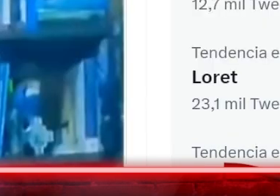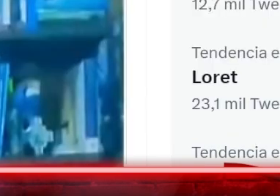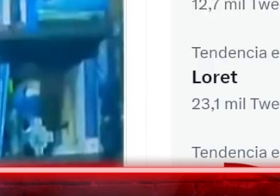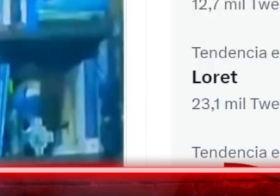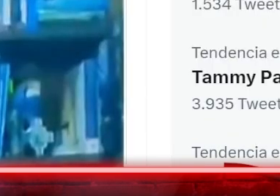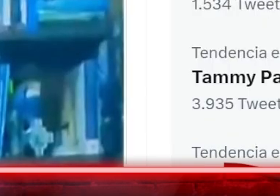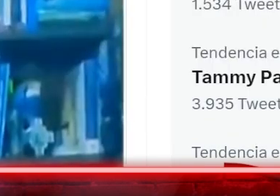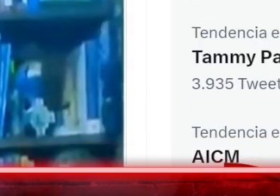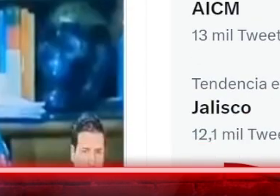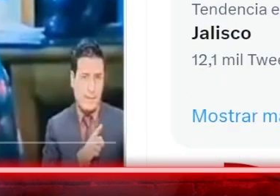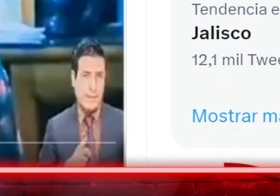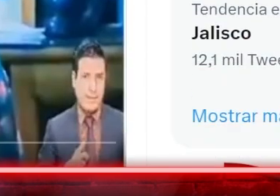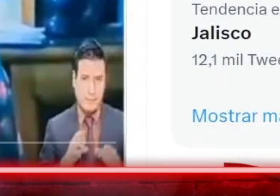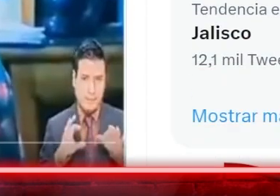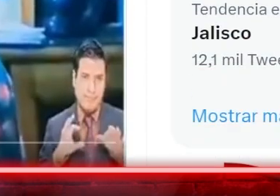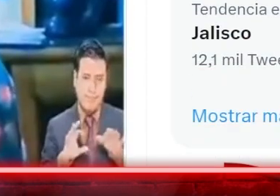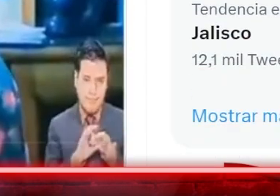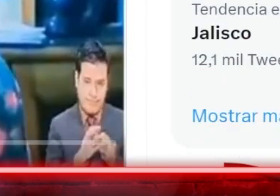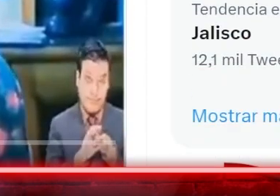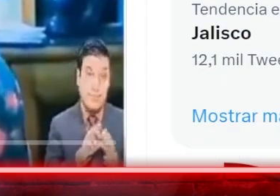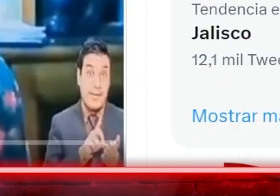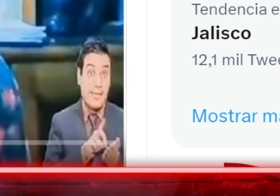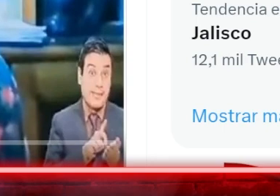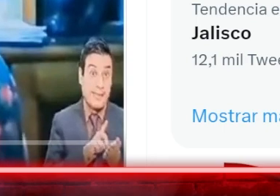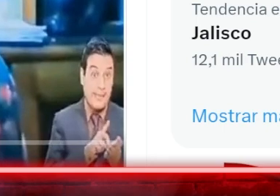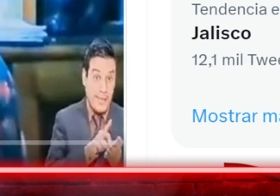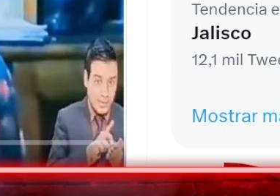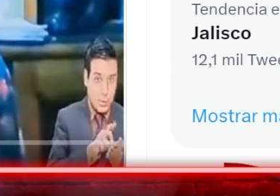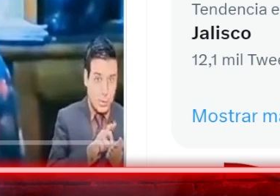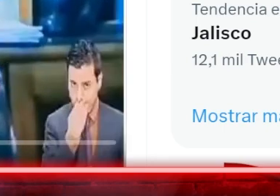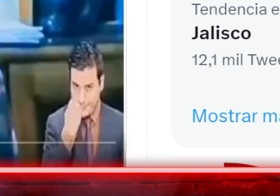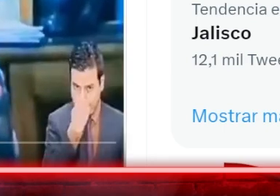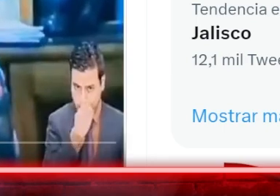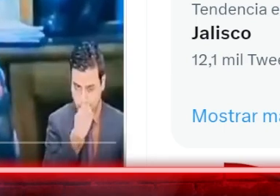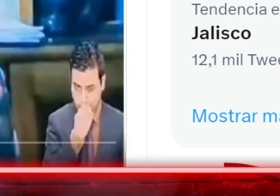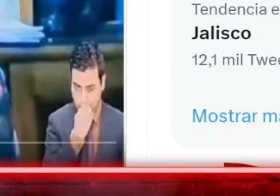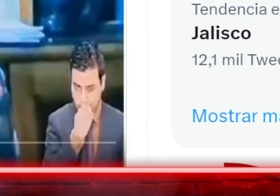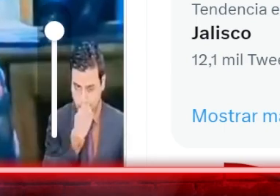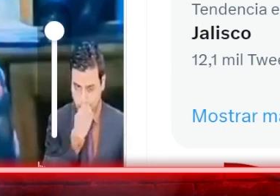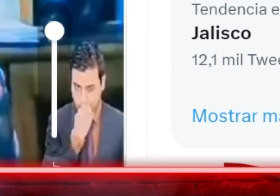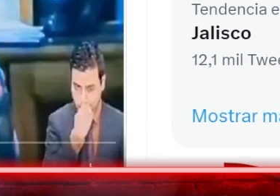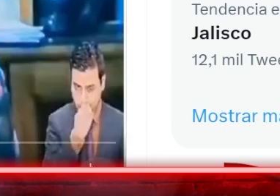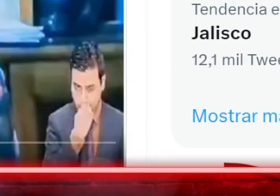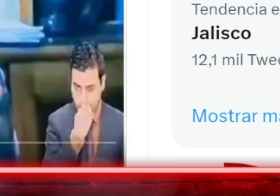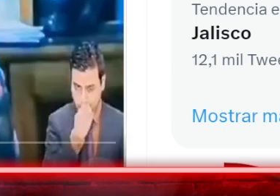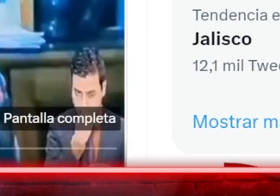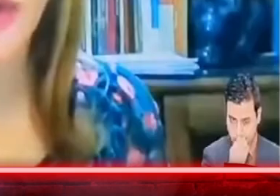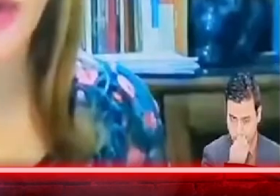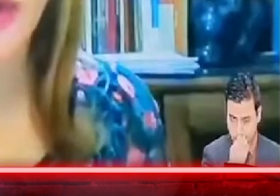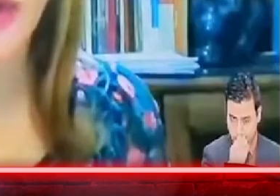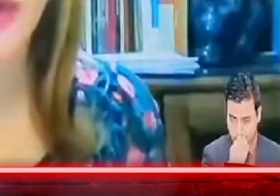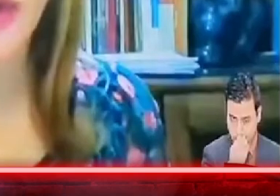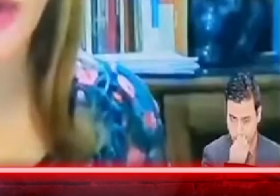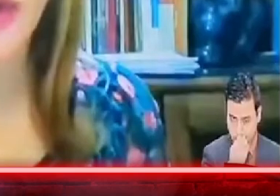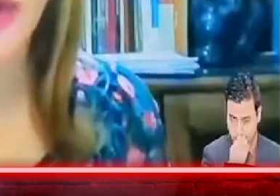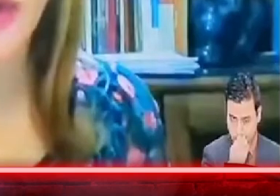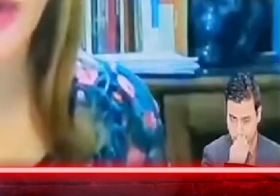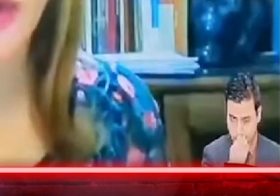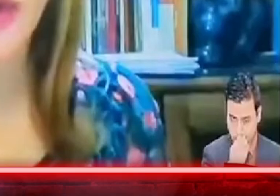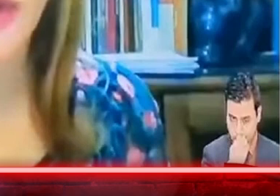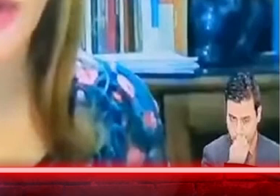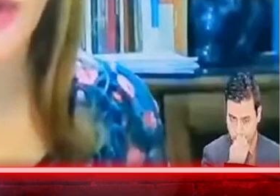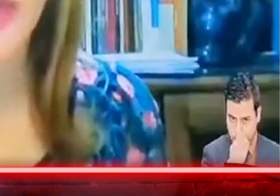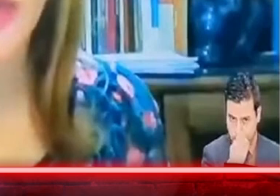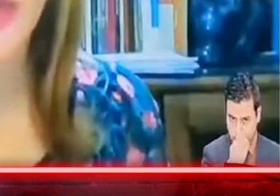decir, pues hoy que quiere del pueblo de México, no estuvieron para ella. Denunció que hubo fraude, que hubo una cargada en su contra, pero bueno, nadie